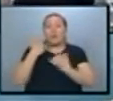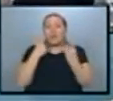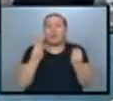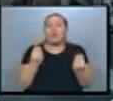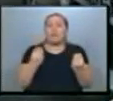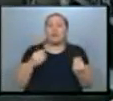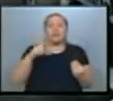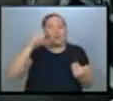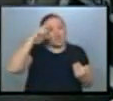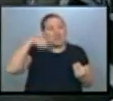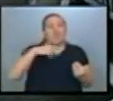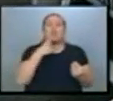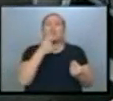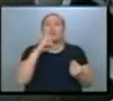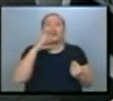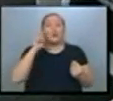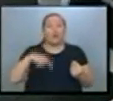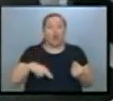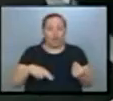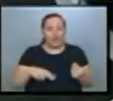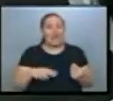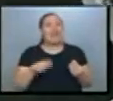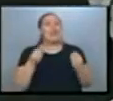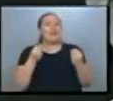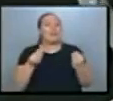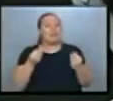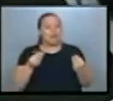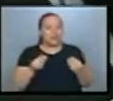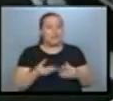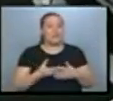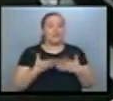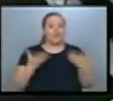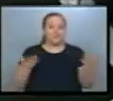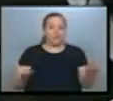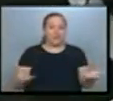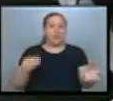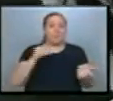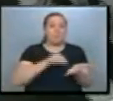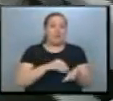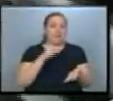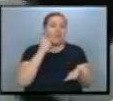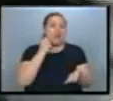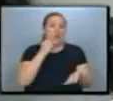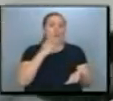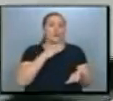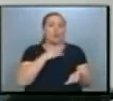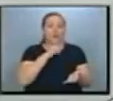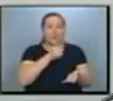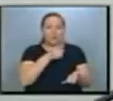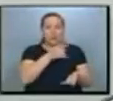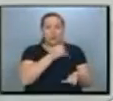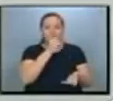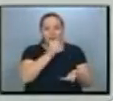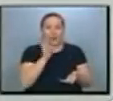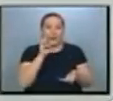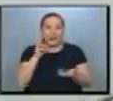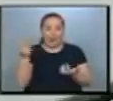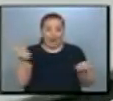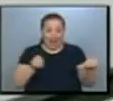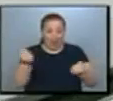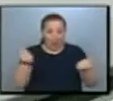Yanina. ¿Qué pasó con Centurión? Y bueno, otro escándalo para Boca, ustedes lo estaban comentando. ¿Ven este